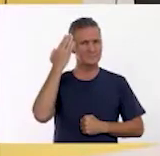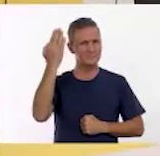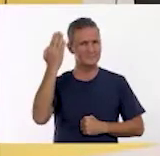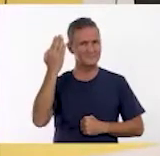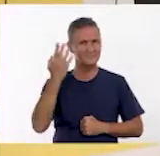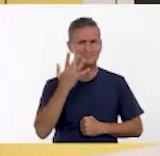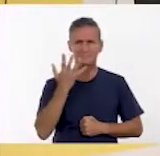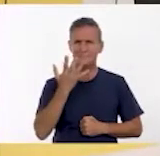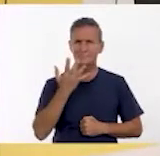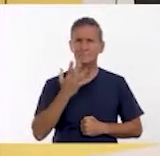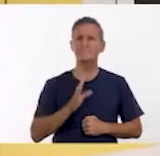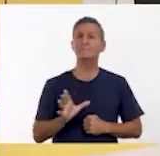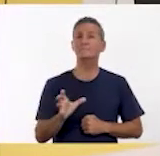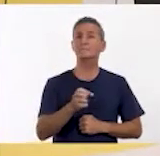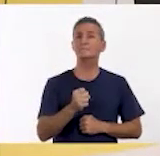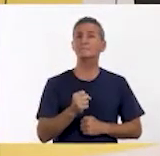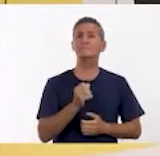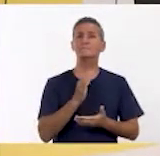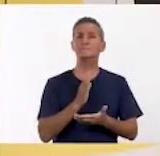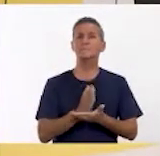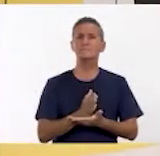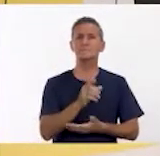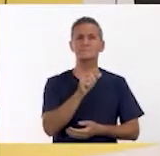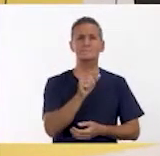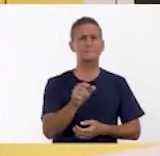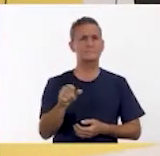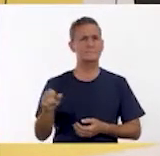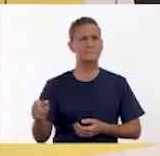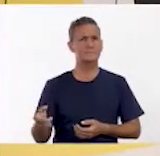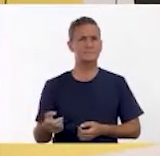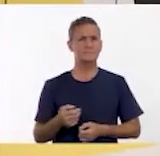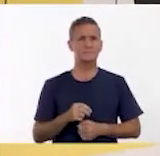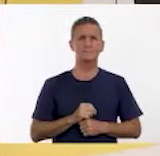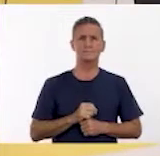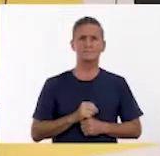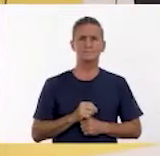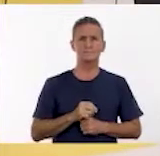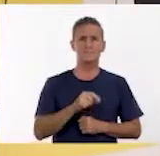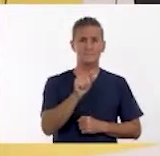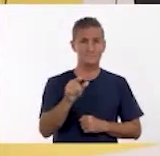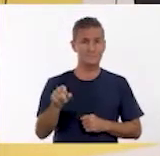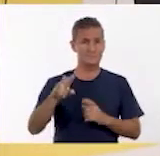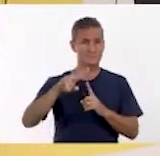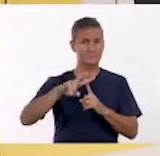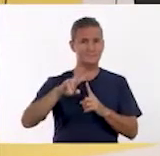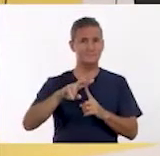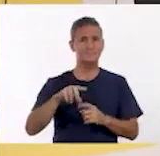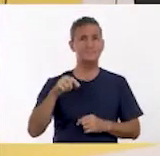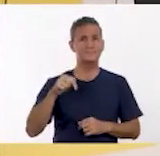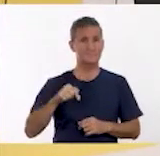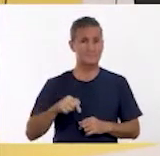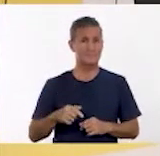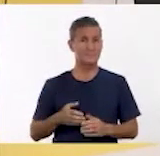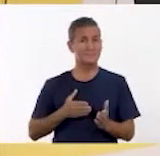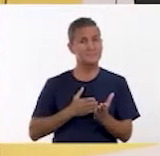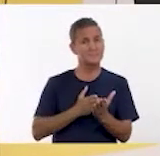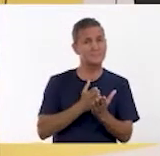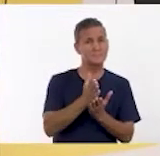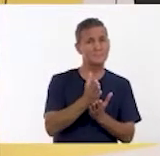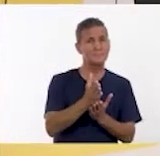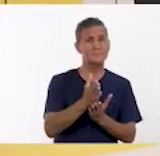Un cordial saludo para todos y todas los presentes y televidentes. Estamos aquí para